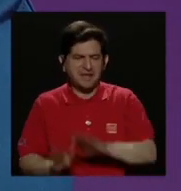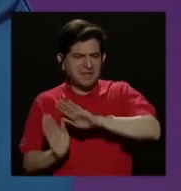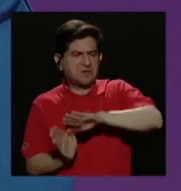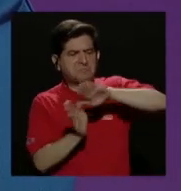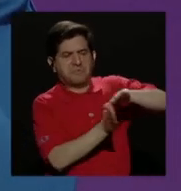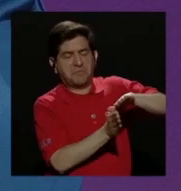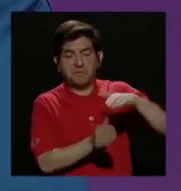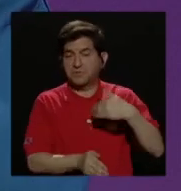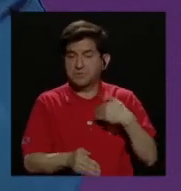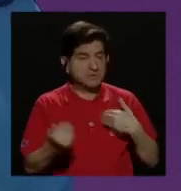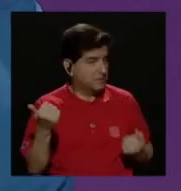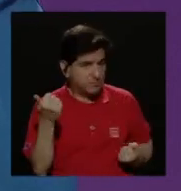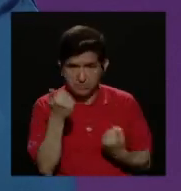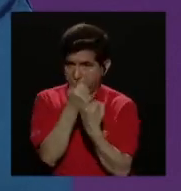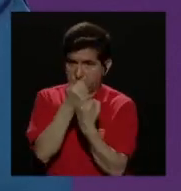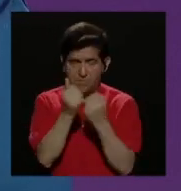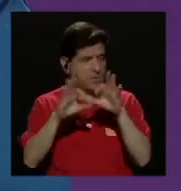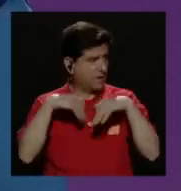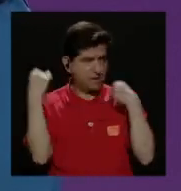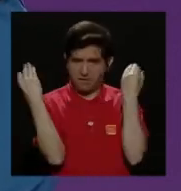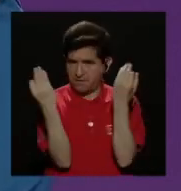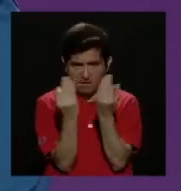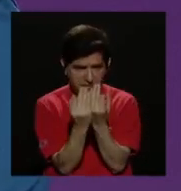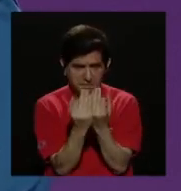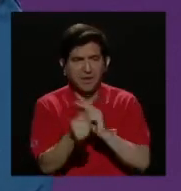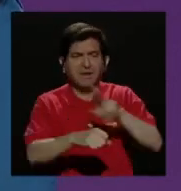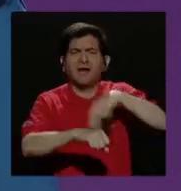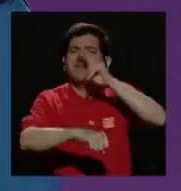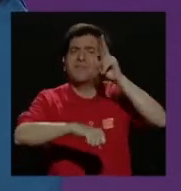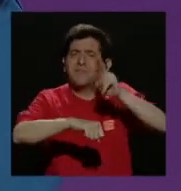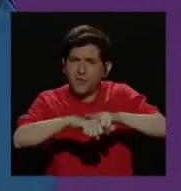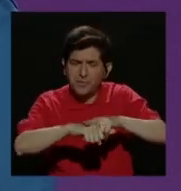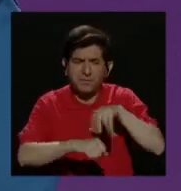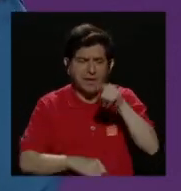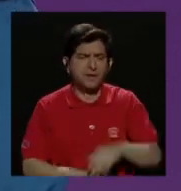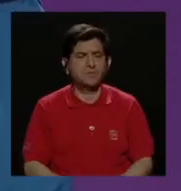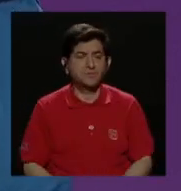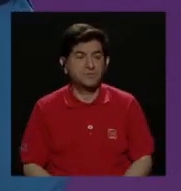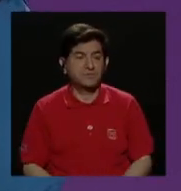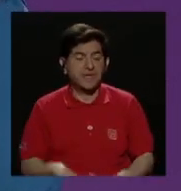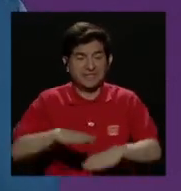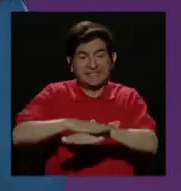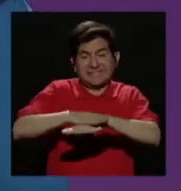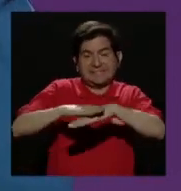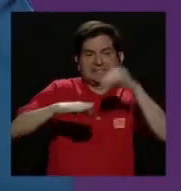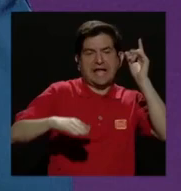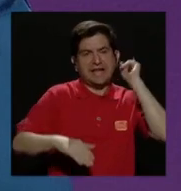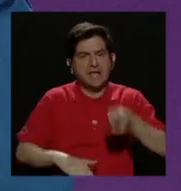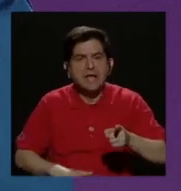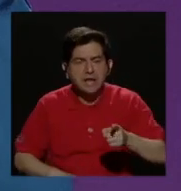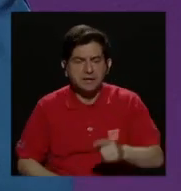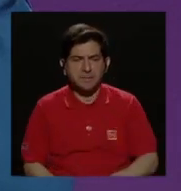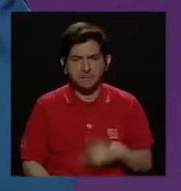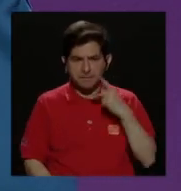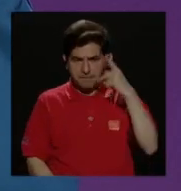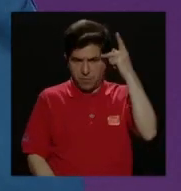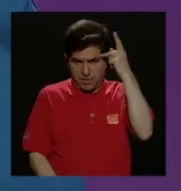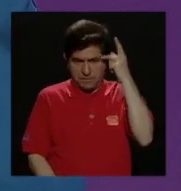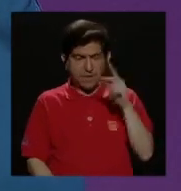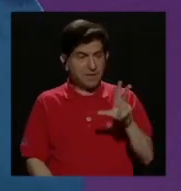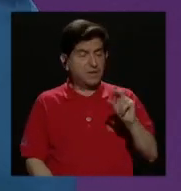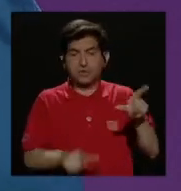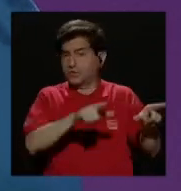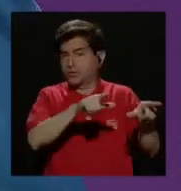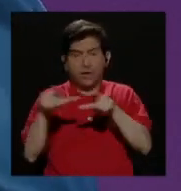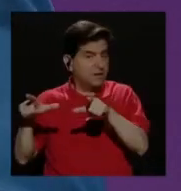tenés apoyo alguno en esa familia, generalmente tenés que emigrar forzosamente porque los padres tampoco están